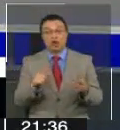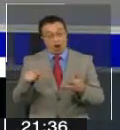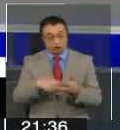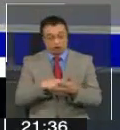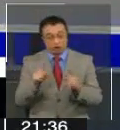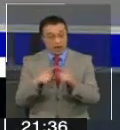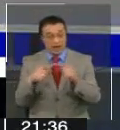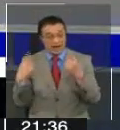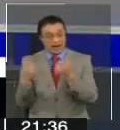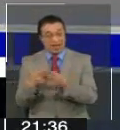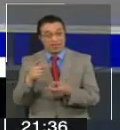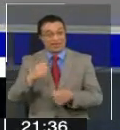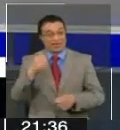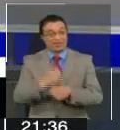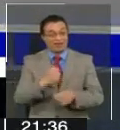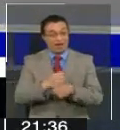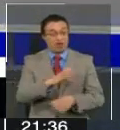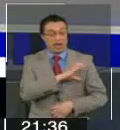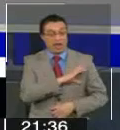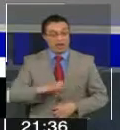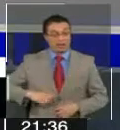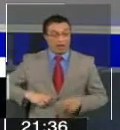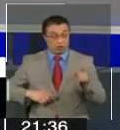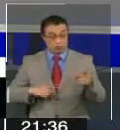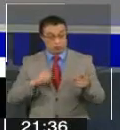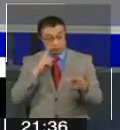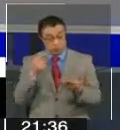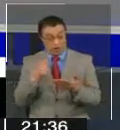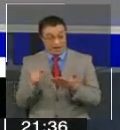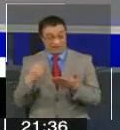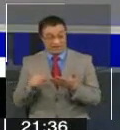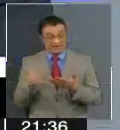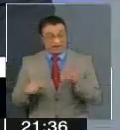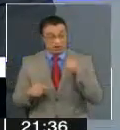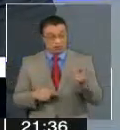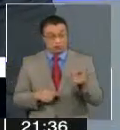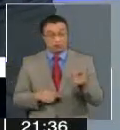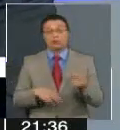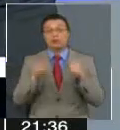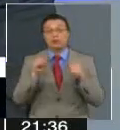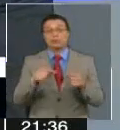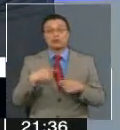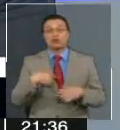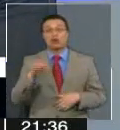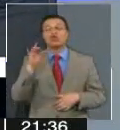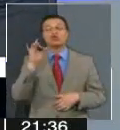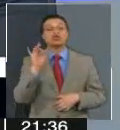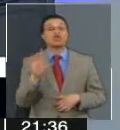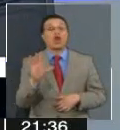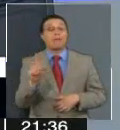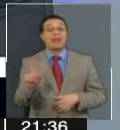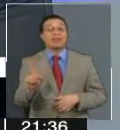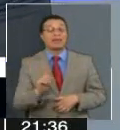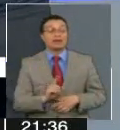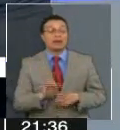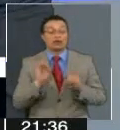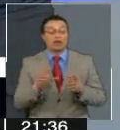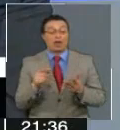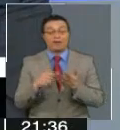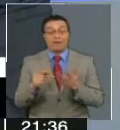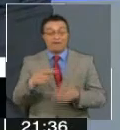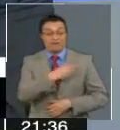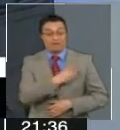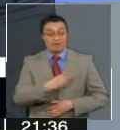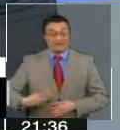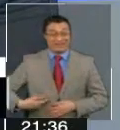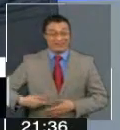en general de los trabajadores del Estado tienen que... Uno piensa que tienen que solamente ver con los su cargo. Sí, solamente los que firma la Presidenta de